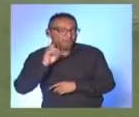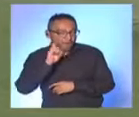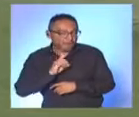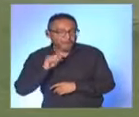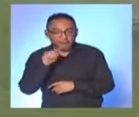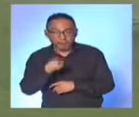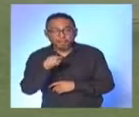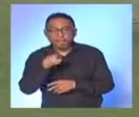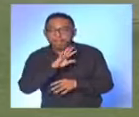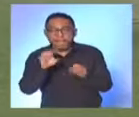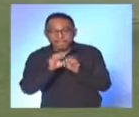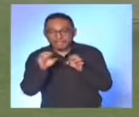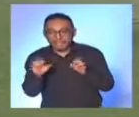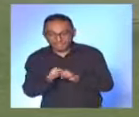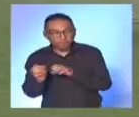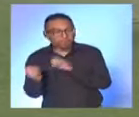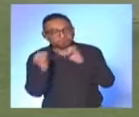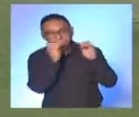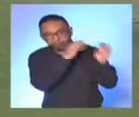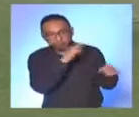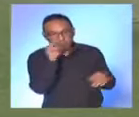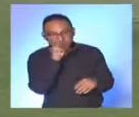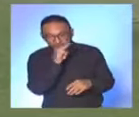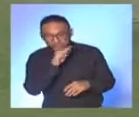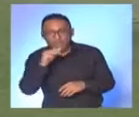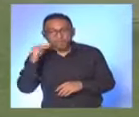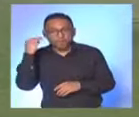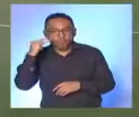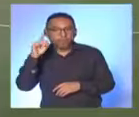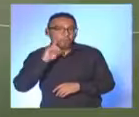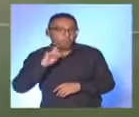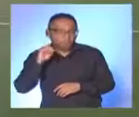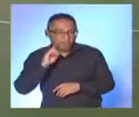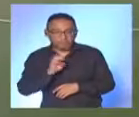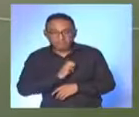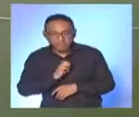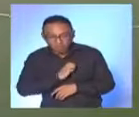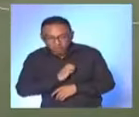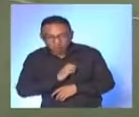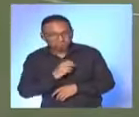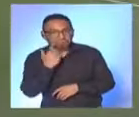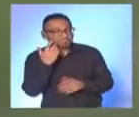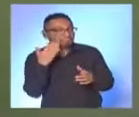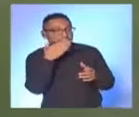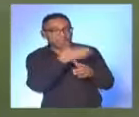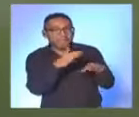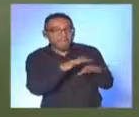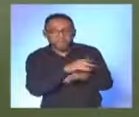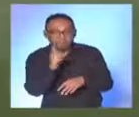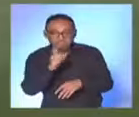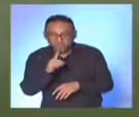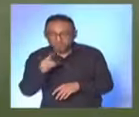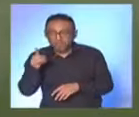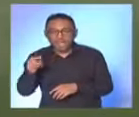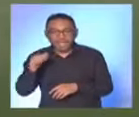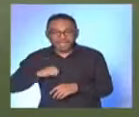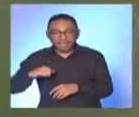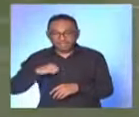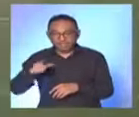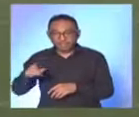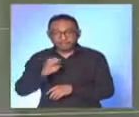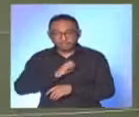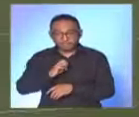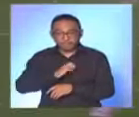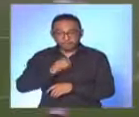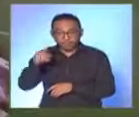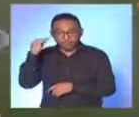Mazatlán y quien dirigió hasta el día de hoy a Monarcas Femenil. Luego de tomar las riendas del equipo en sustitución de Verónica Hernández, Rangel le dio otra cara